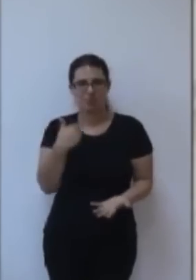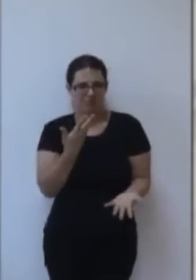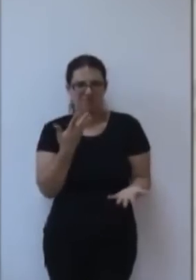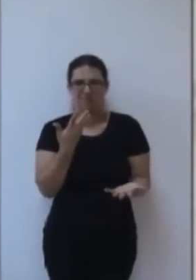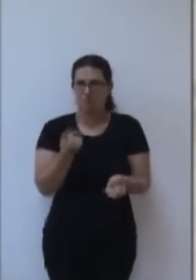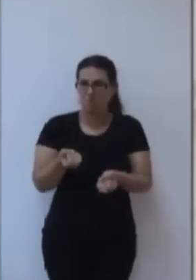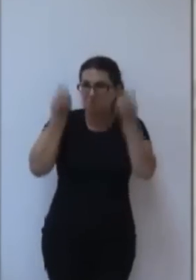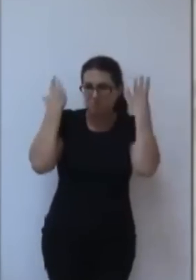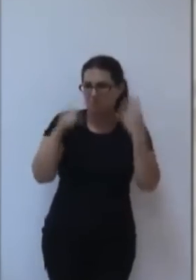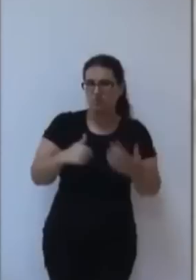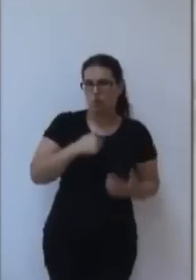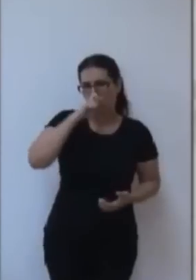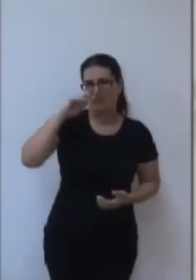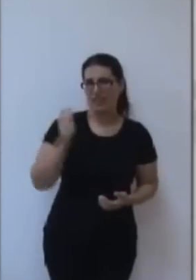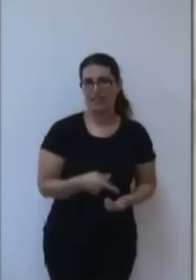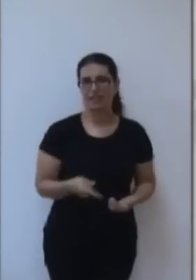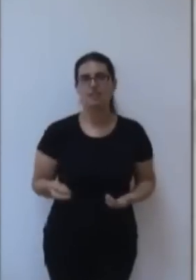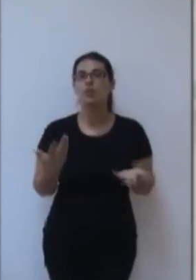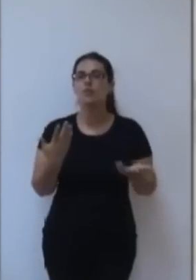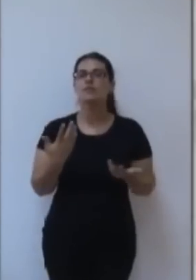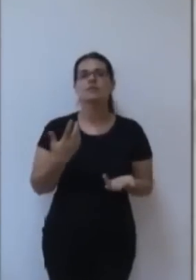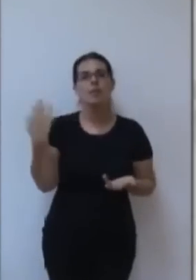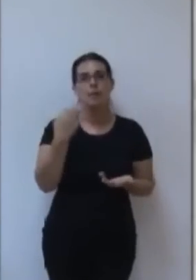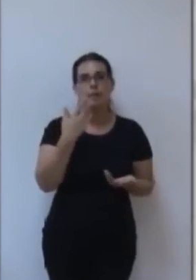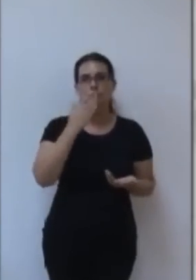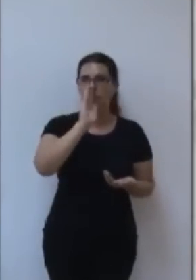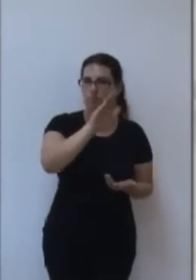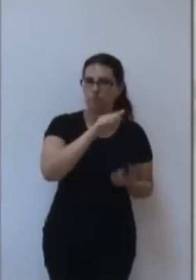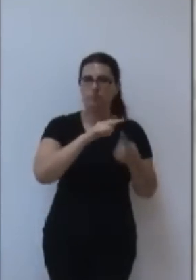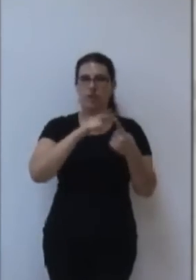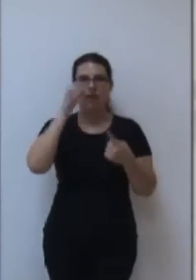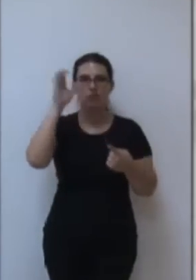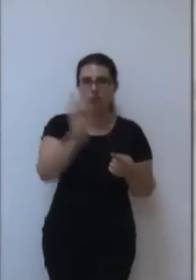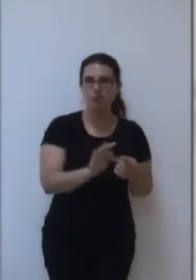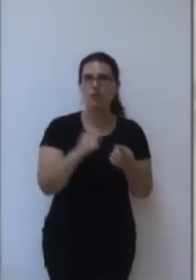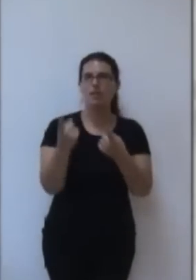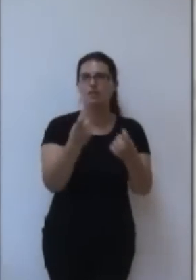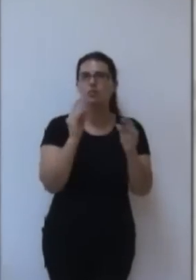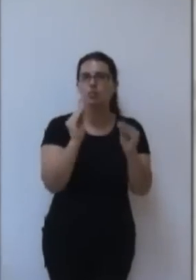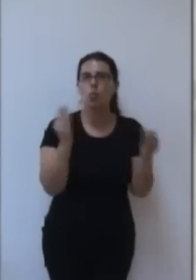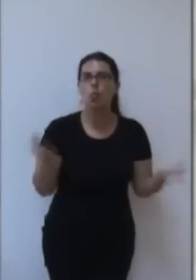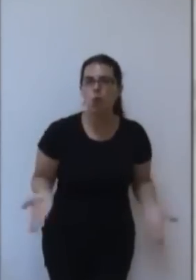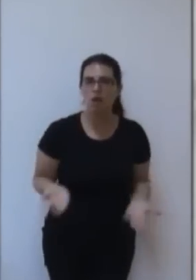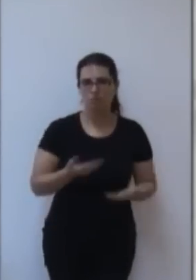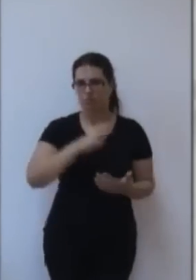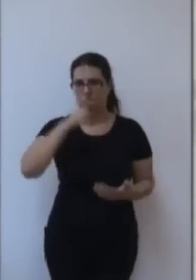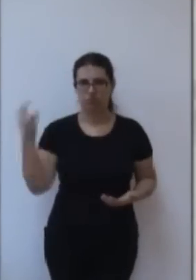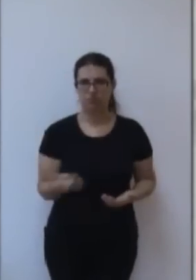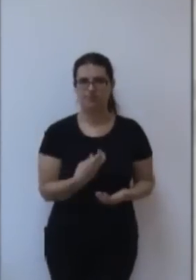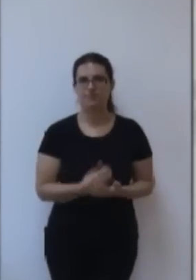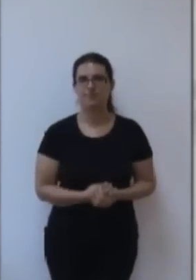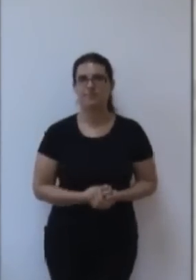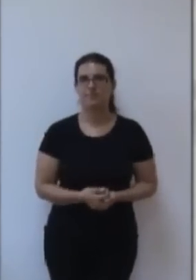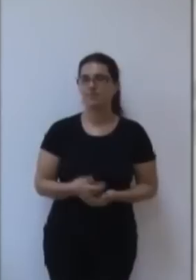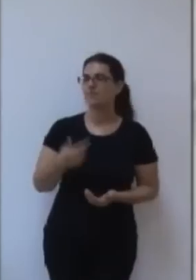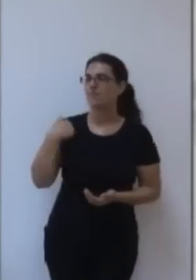O sea, hay que tenerles en cuenta, escucharles y ver cuál es su necesidad real. Sí, esto